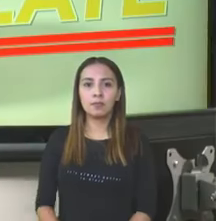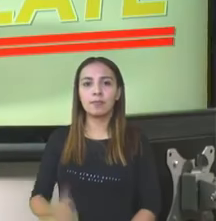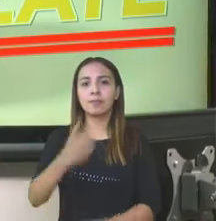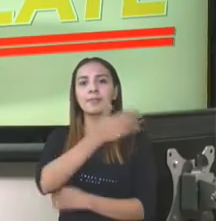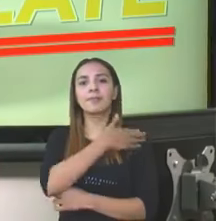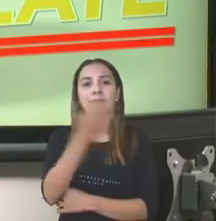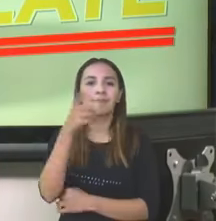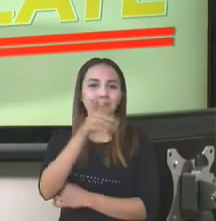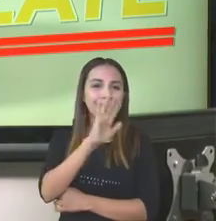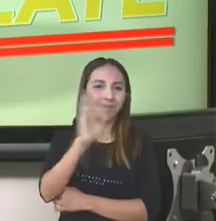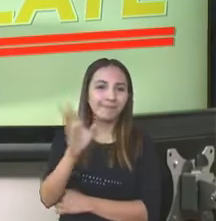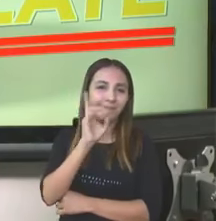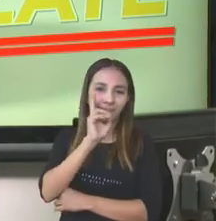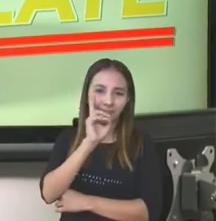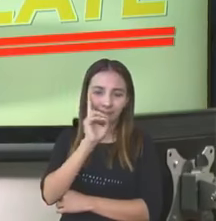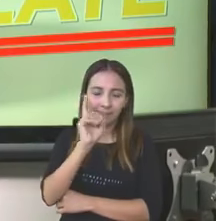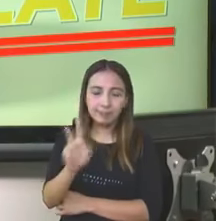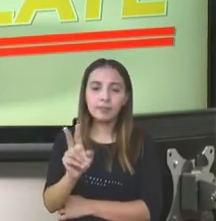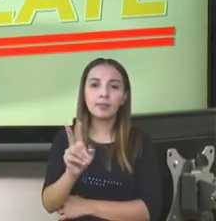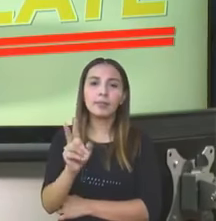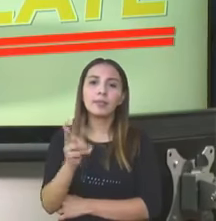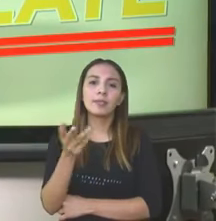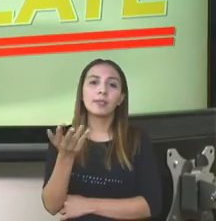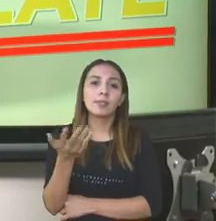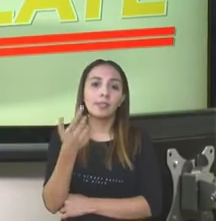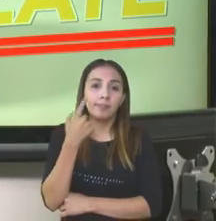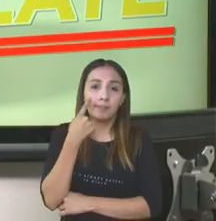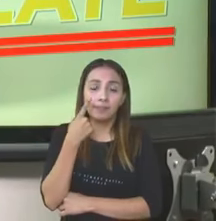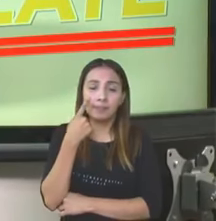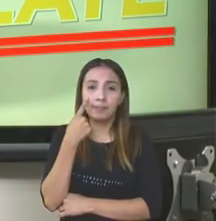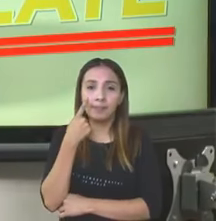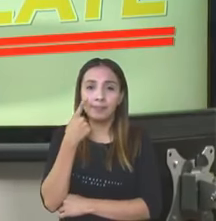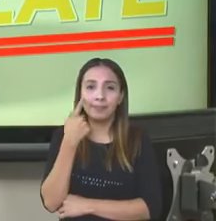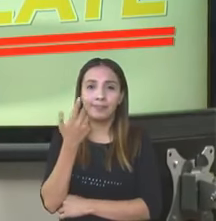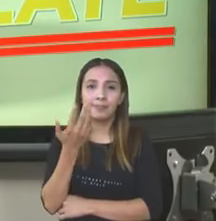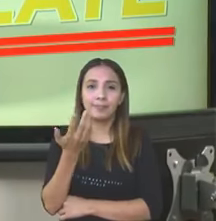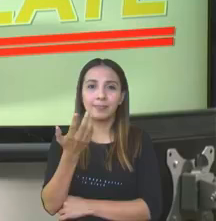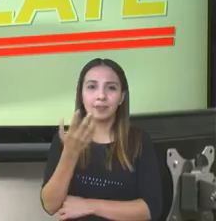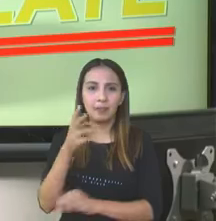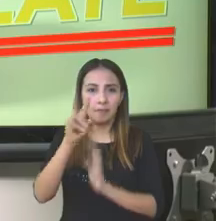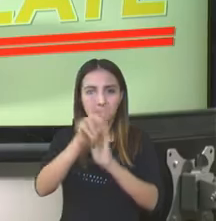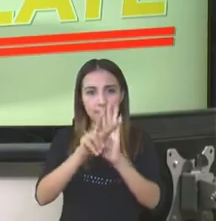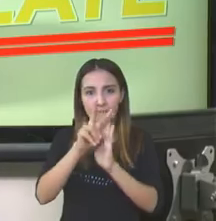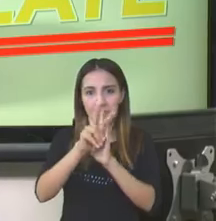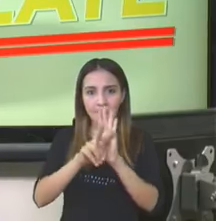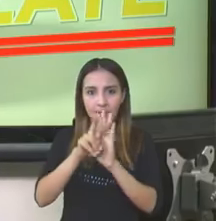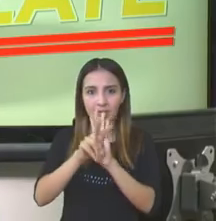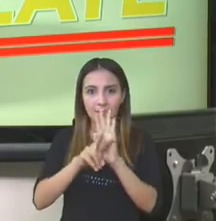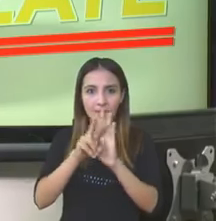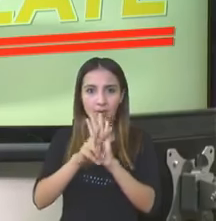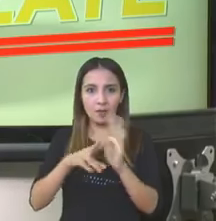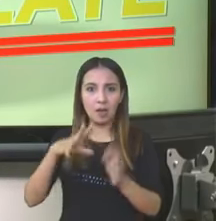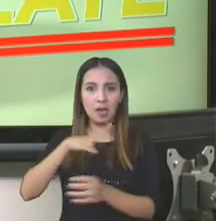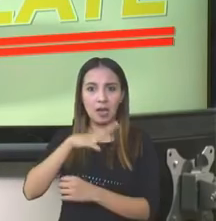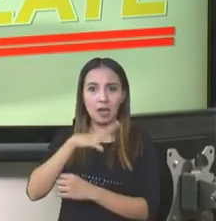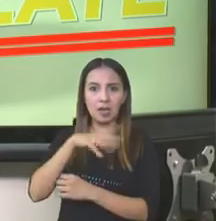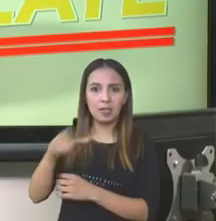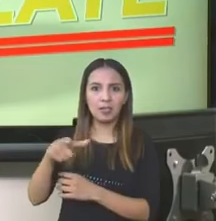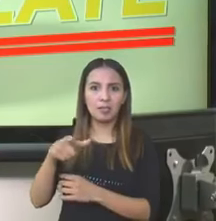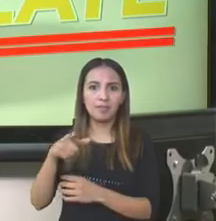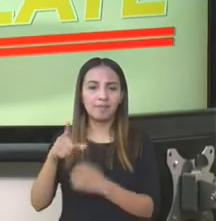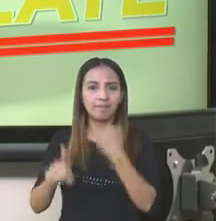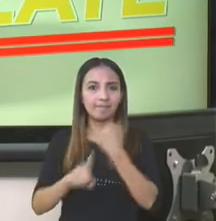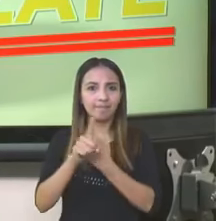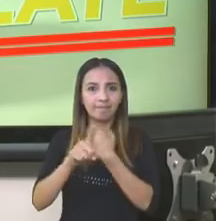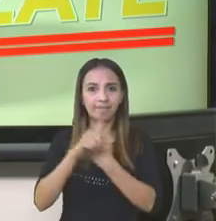Bueno, ahí lo tienen ustedes y miren, hay este video, el cual hay una crisis de